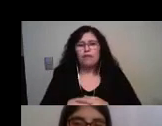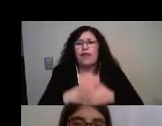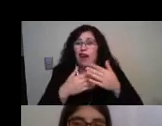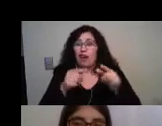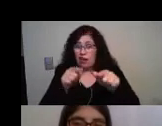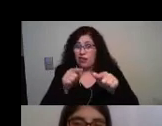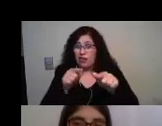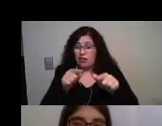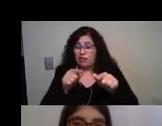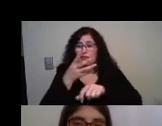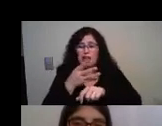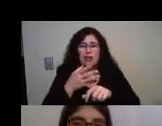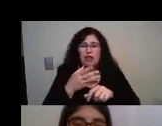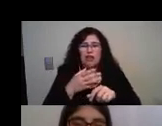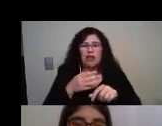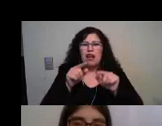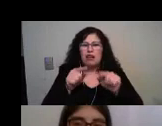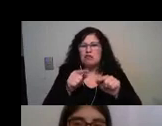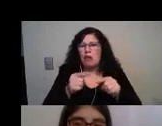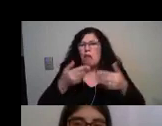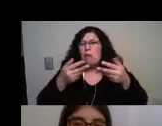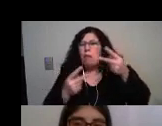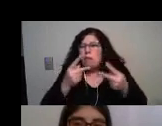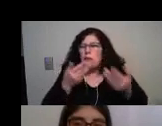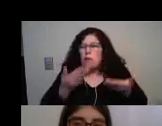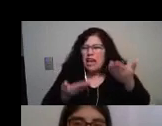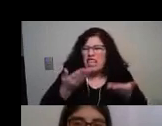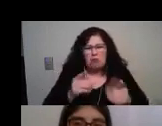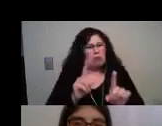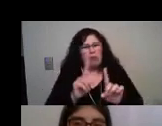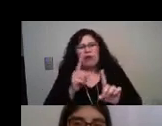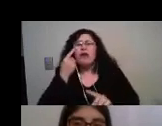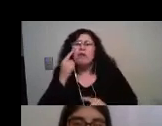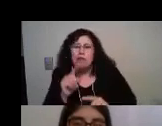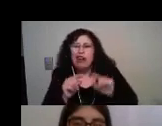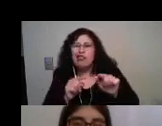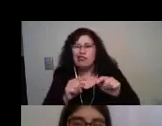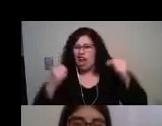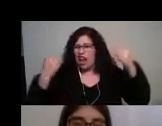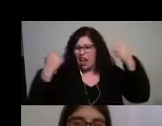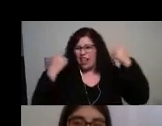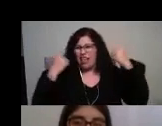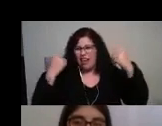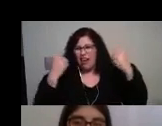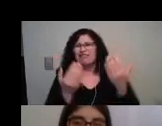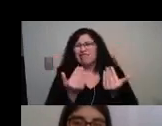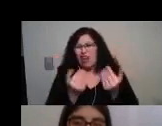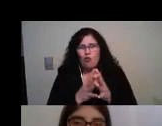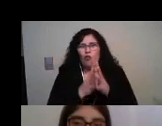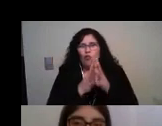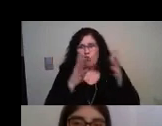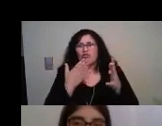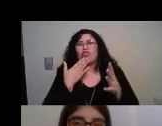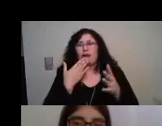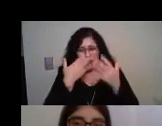un peso no muy significativo, pero que significa un gran gasto energético y metabólico para todas las